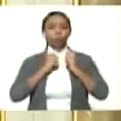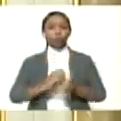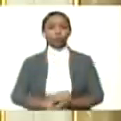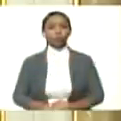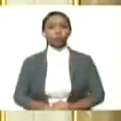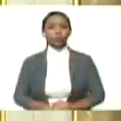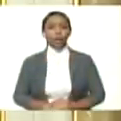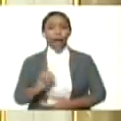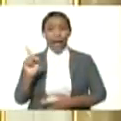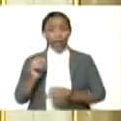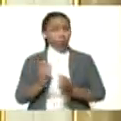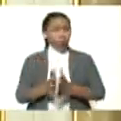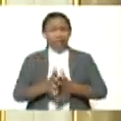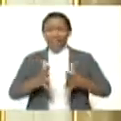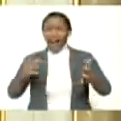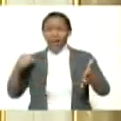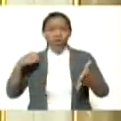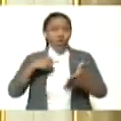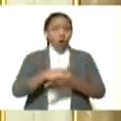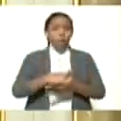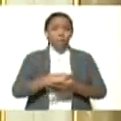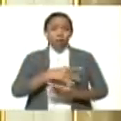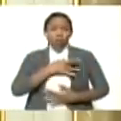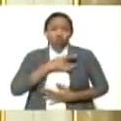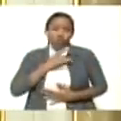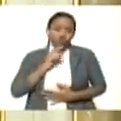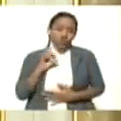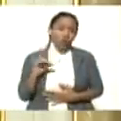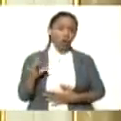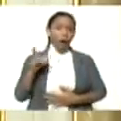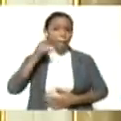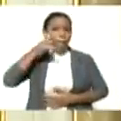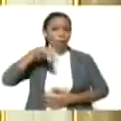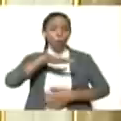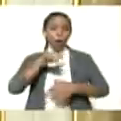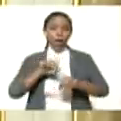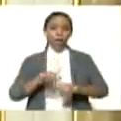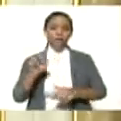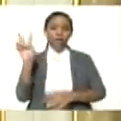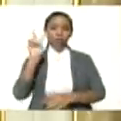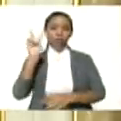es un gran golpe para el pueblo de Venezuela.